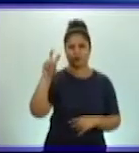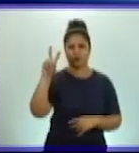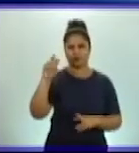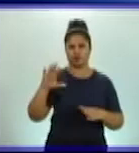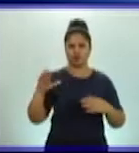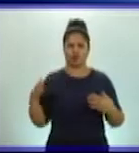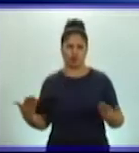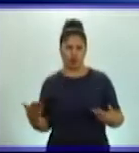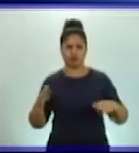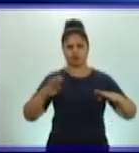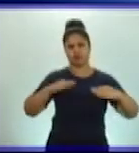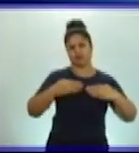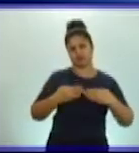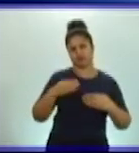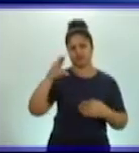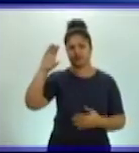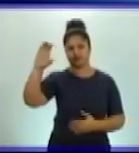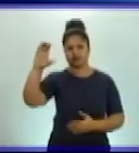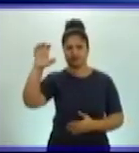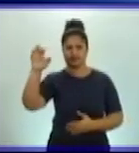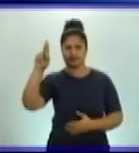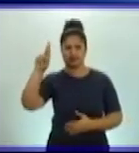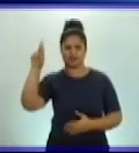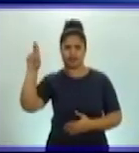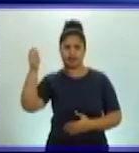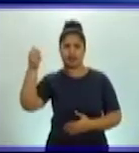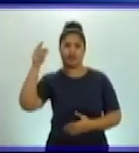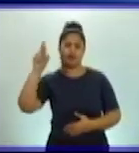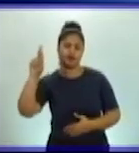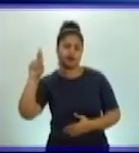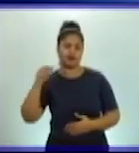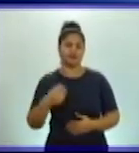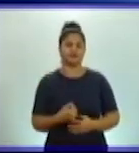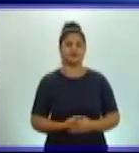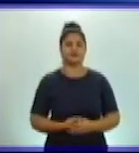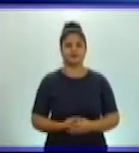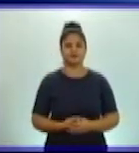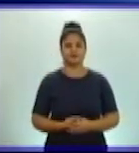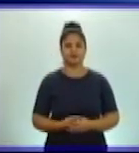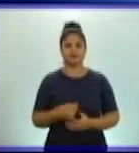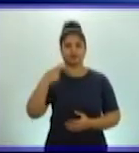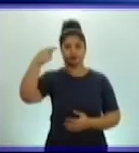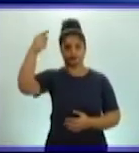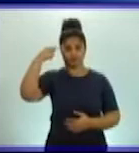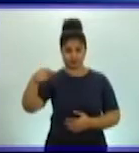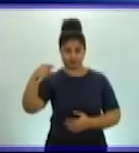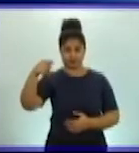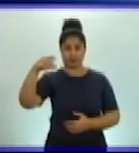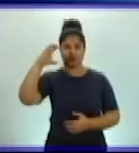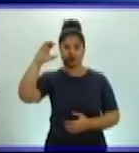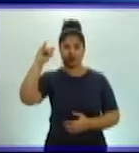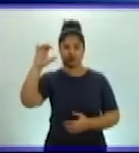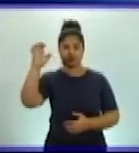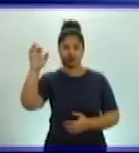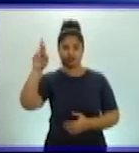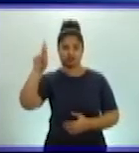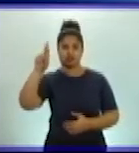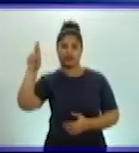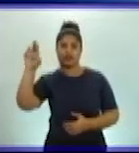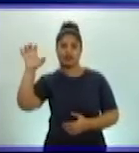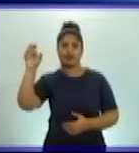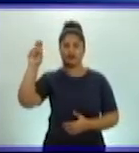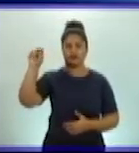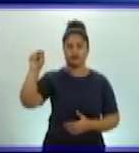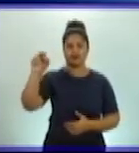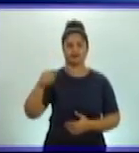cerrar, ¿verdad? En el caso de cierren, que es el que ustedes tienen en el texto, que viene de cerrar termina en ar, por tanto es amar, lo conjugamos